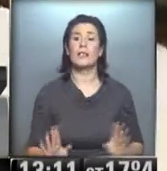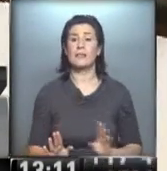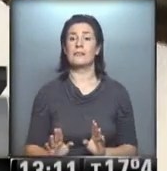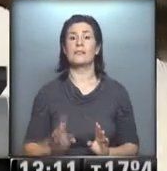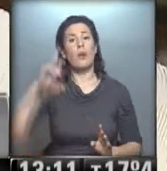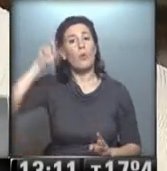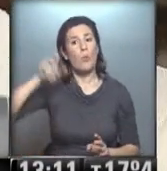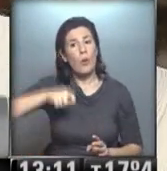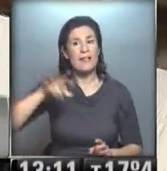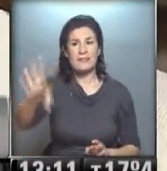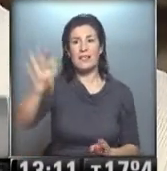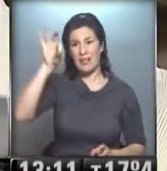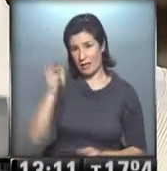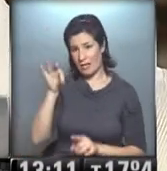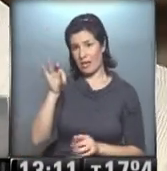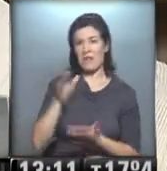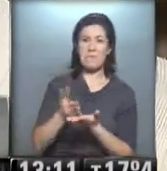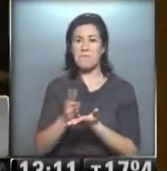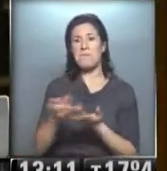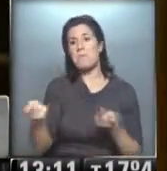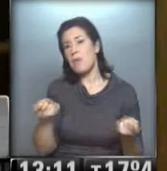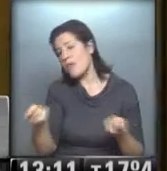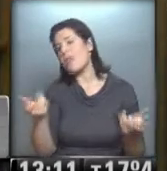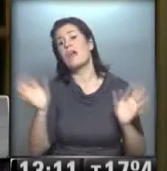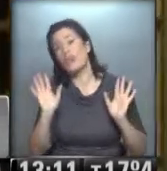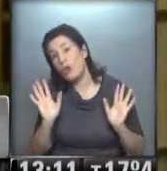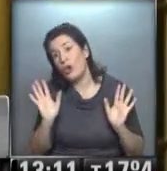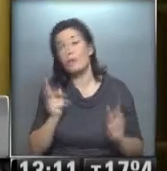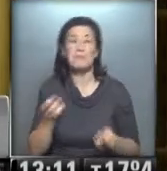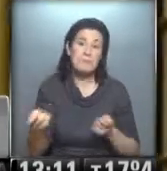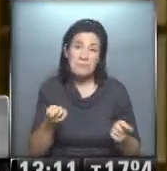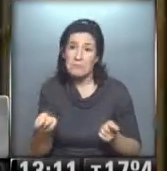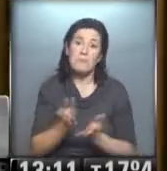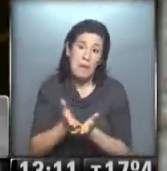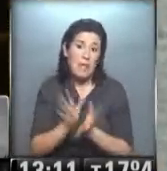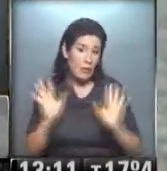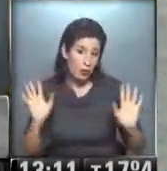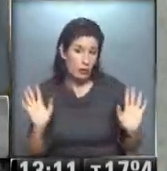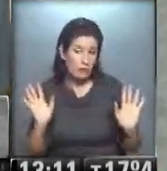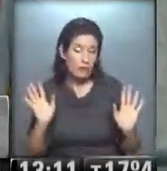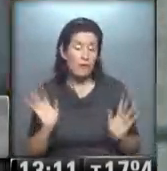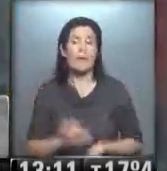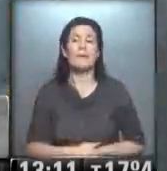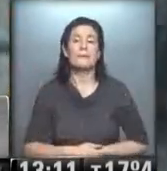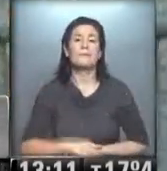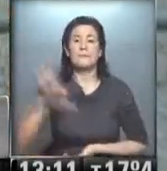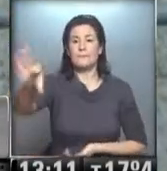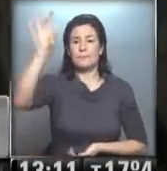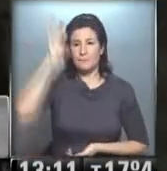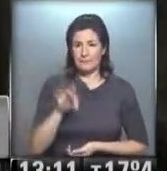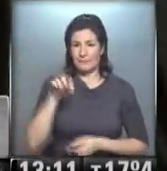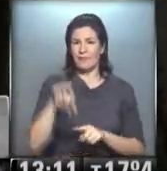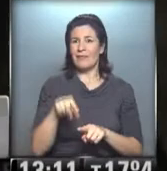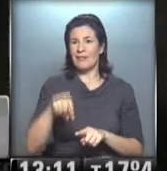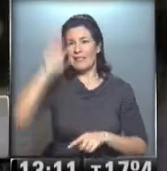a un llamémosle medio de un mediador vamos a utilizar este término y llama